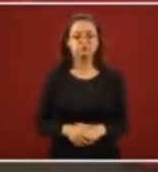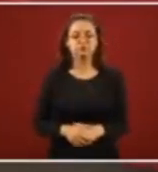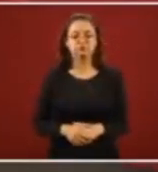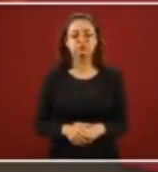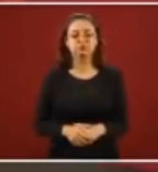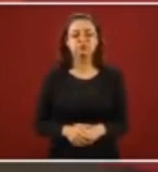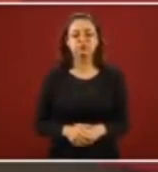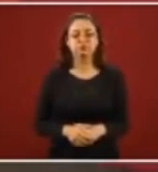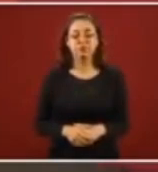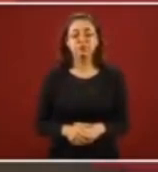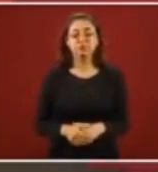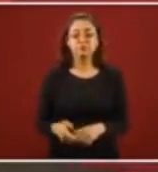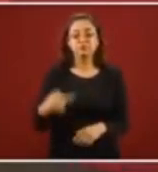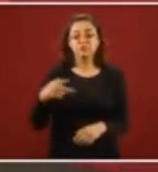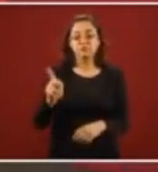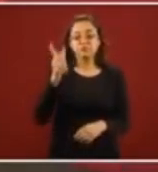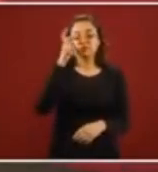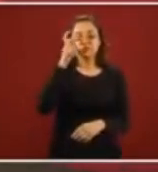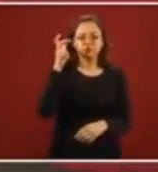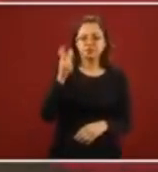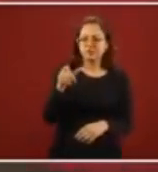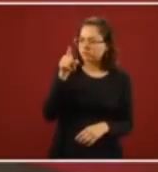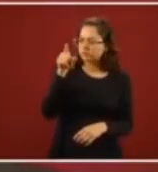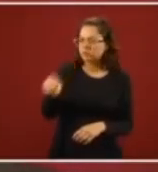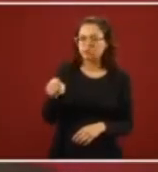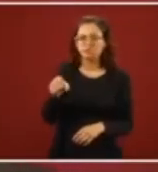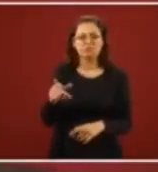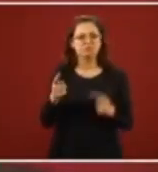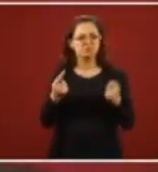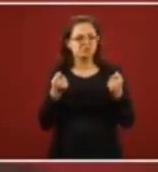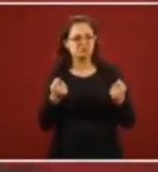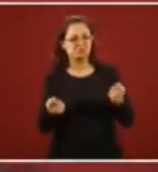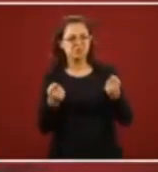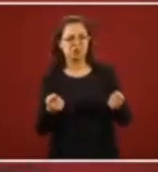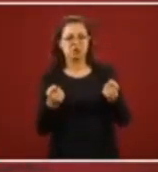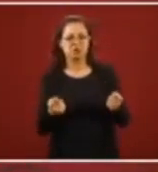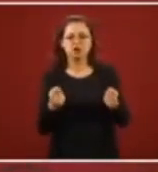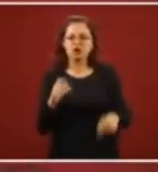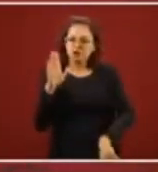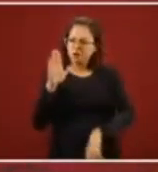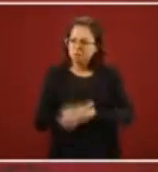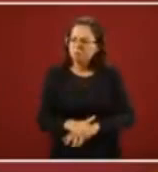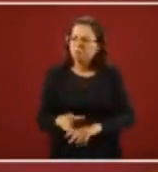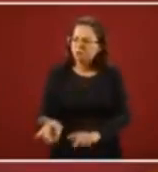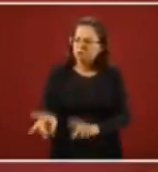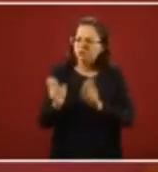Pero Hidalgo notoriamente es el que tiene más